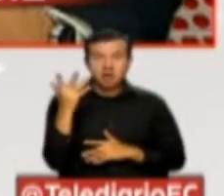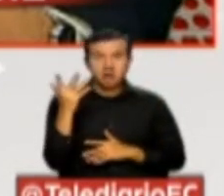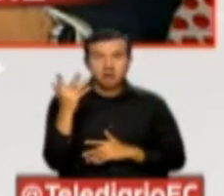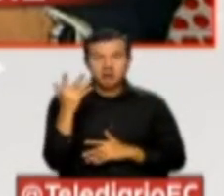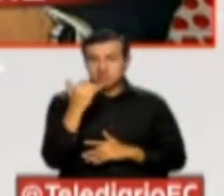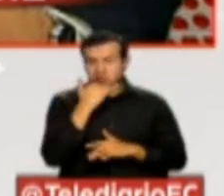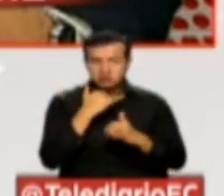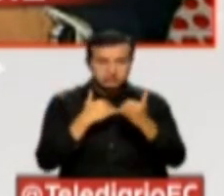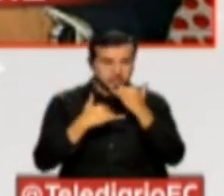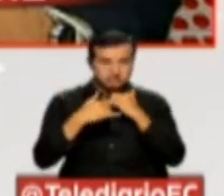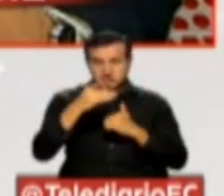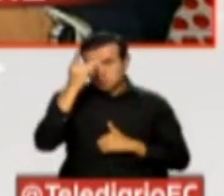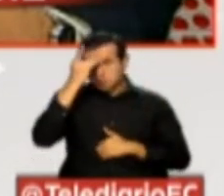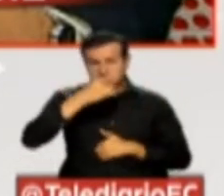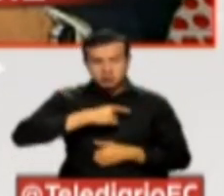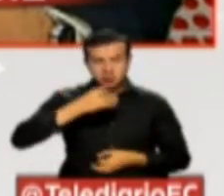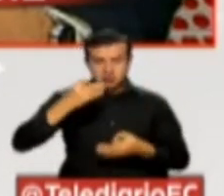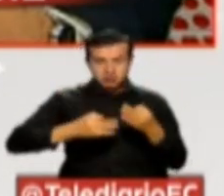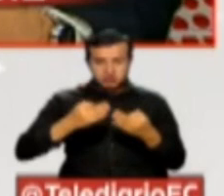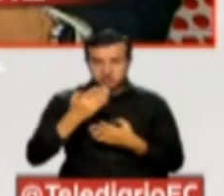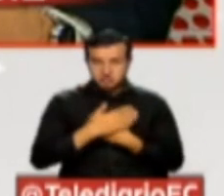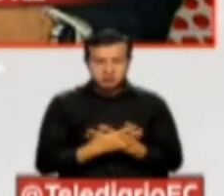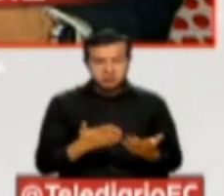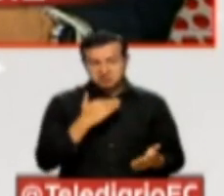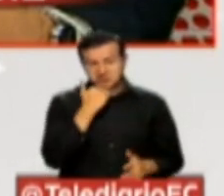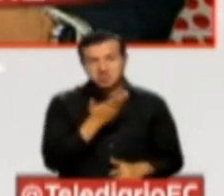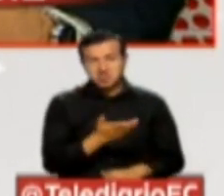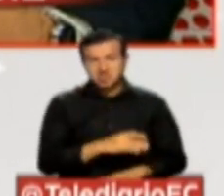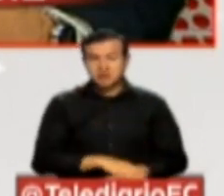la voluntad y la decisión de la justicia.